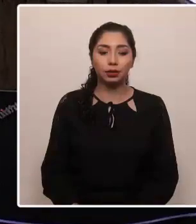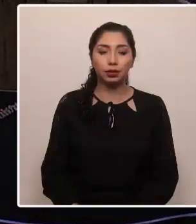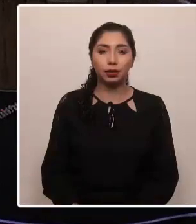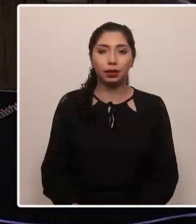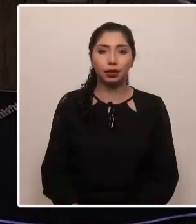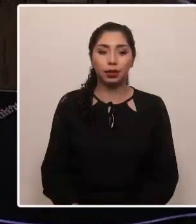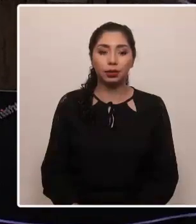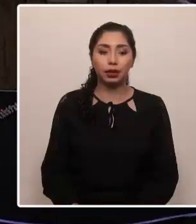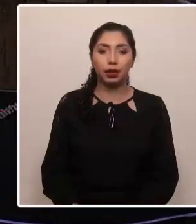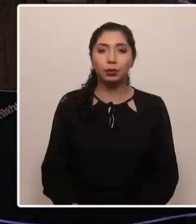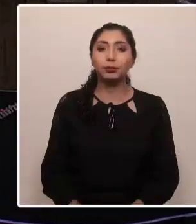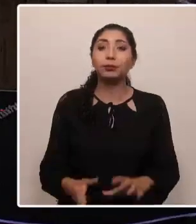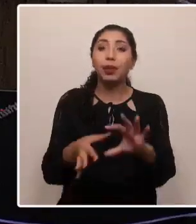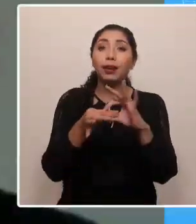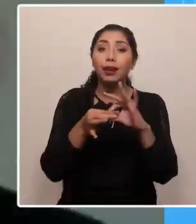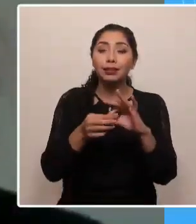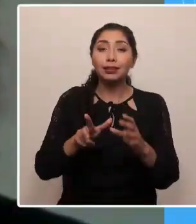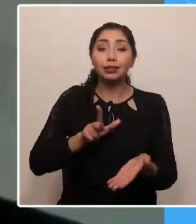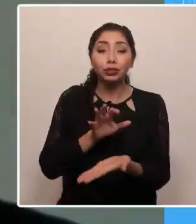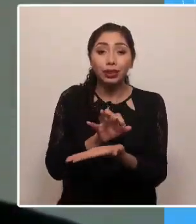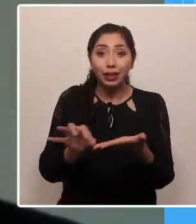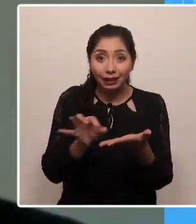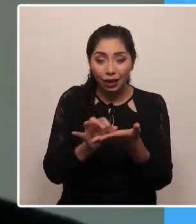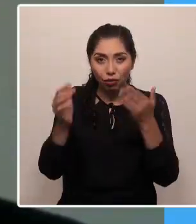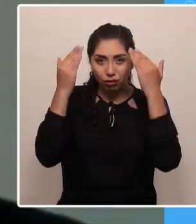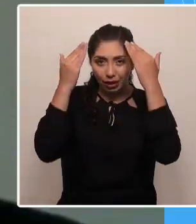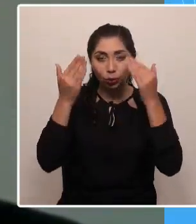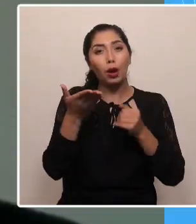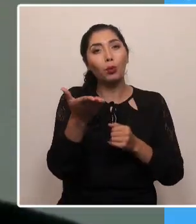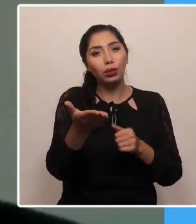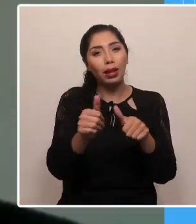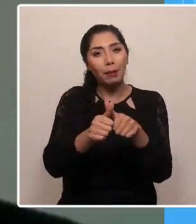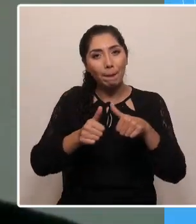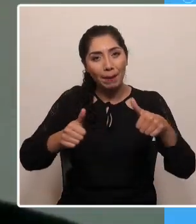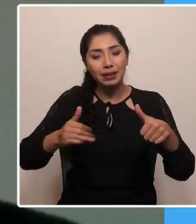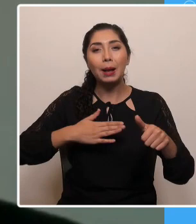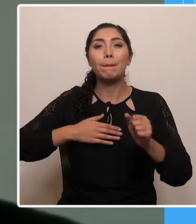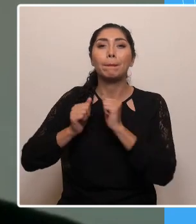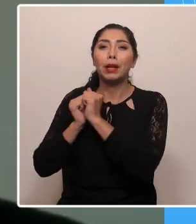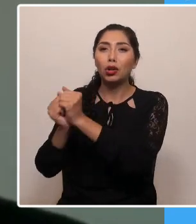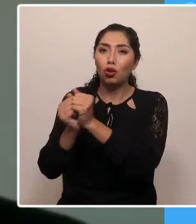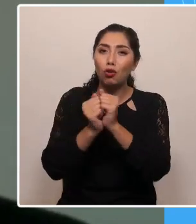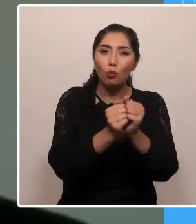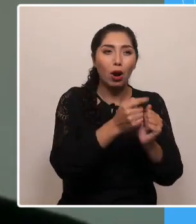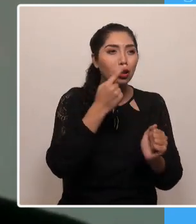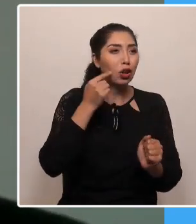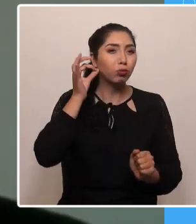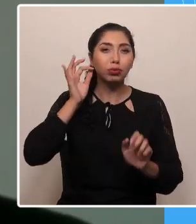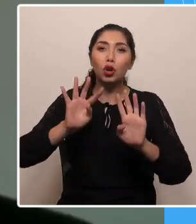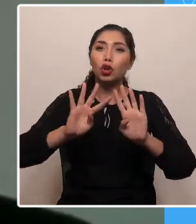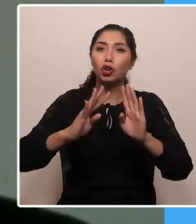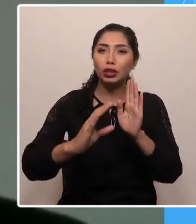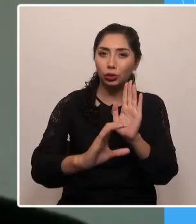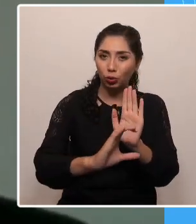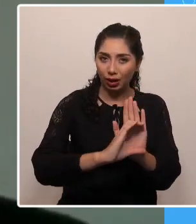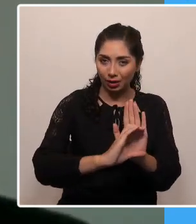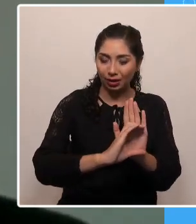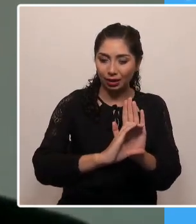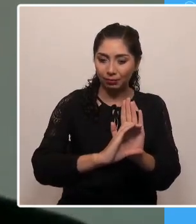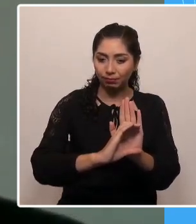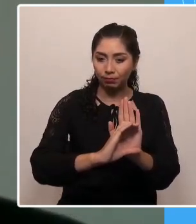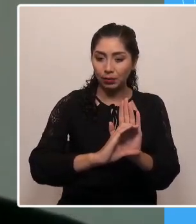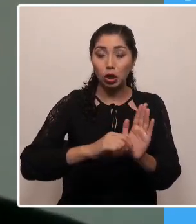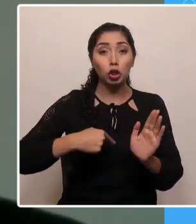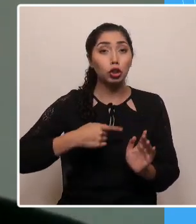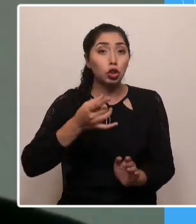Gracias, señor secretario. Saludo a usted y a la mesa y a mis compañeros y compañeras constituyentes para permitirme hacer solo